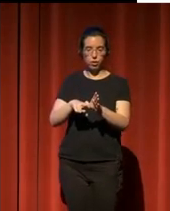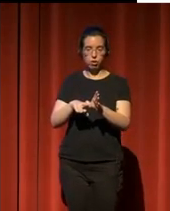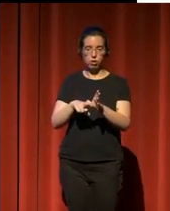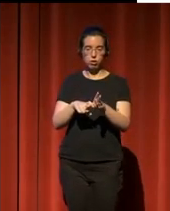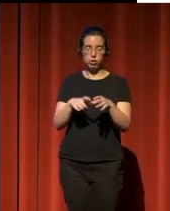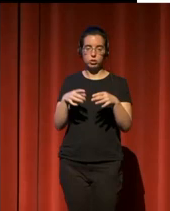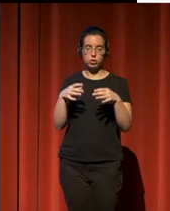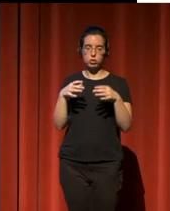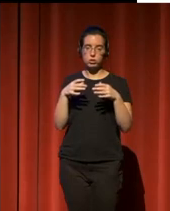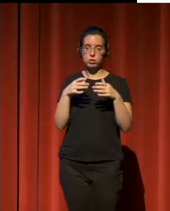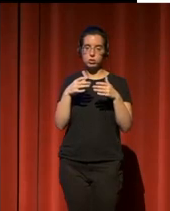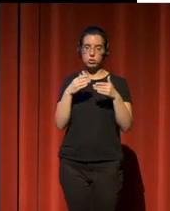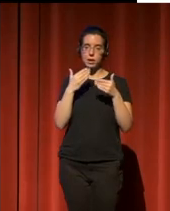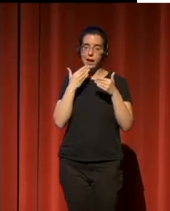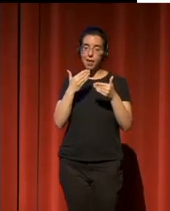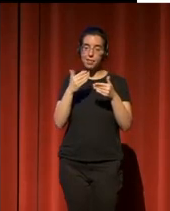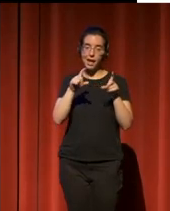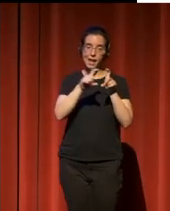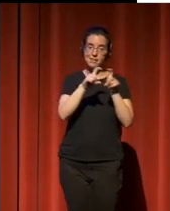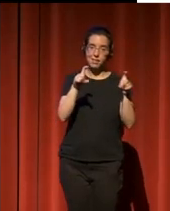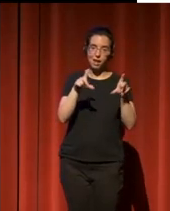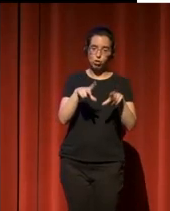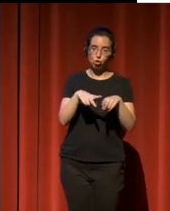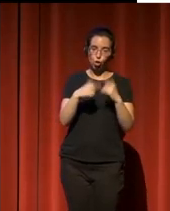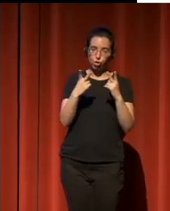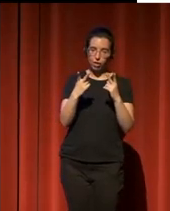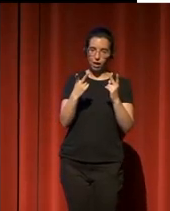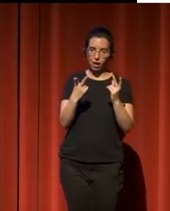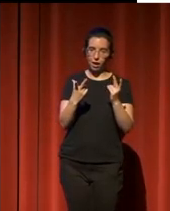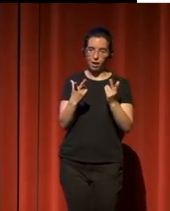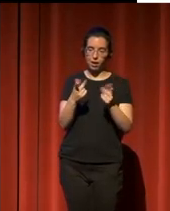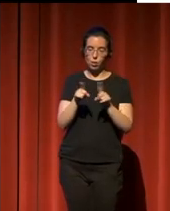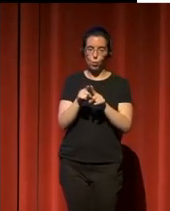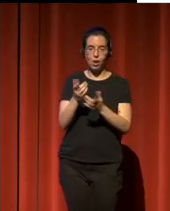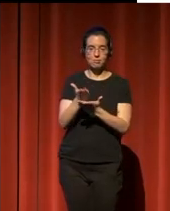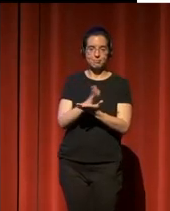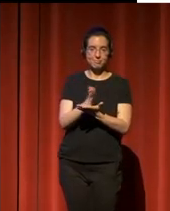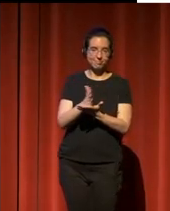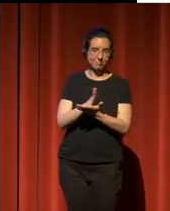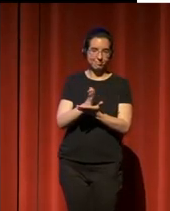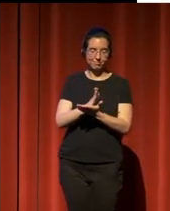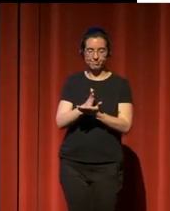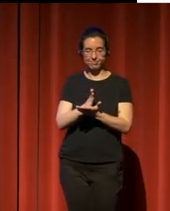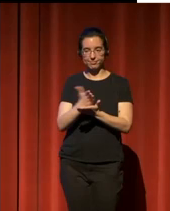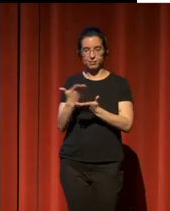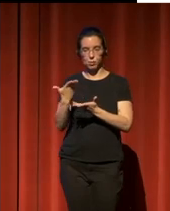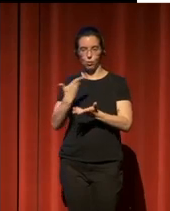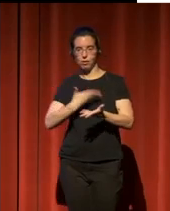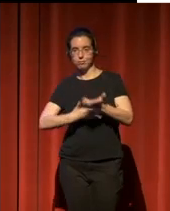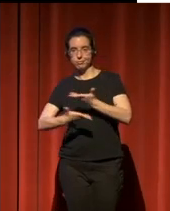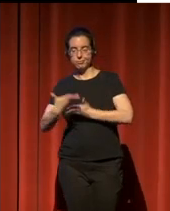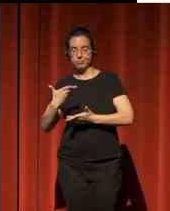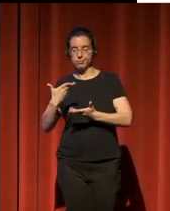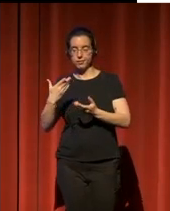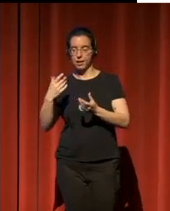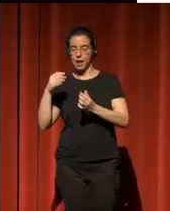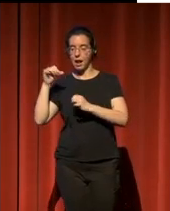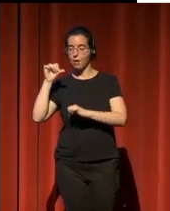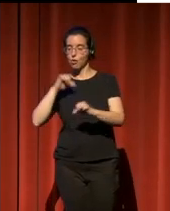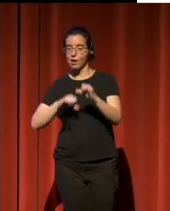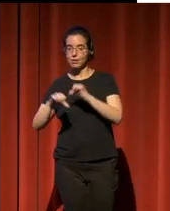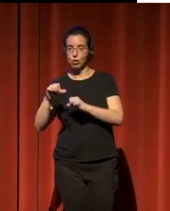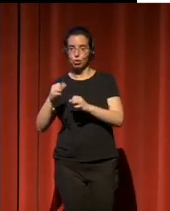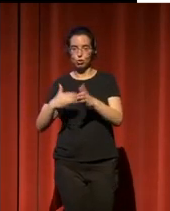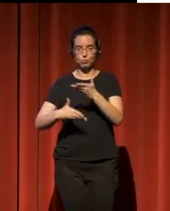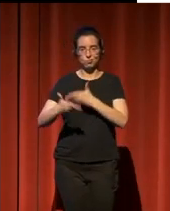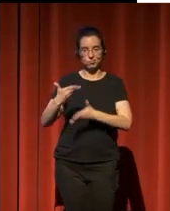por entidades sociales que de alguna manera eh se alía con con la práctica del laboratorio